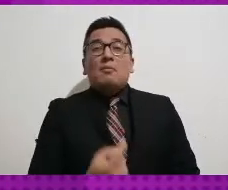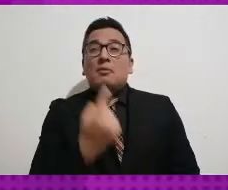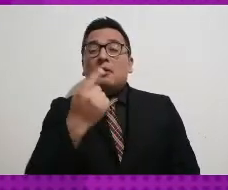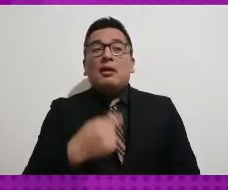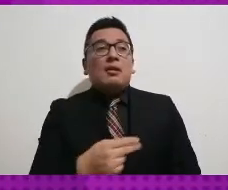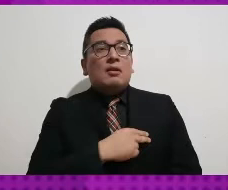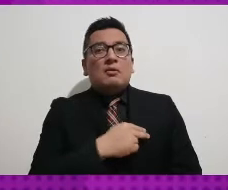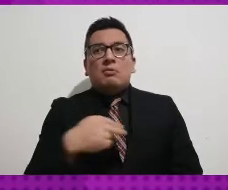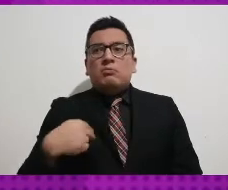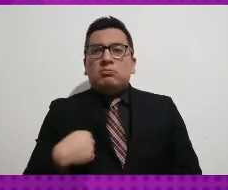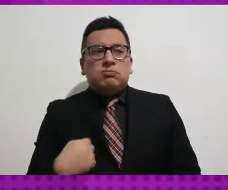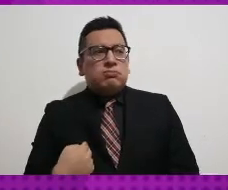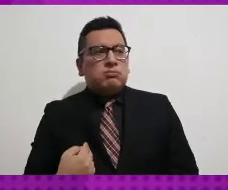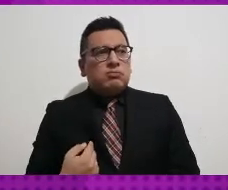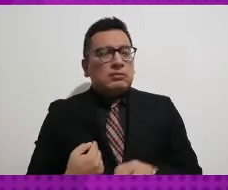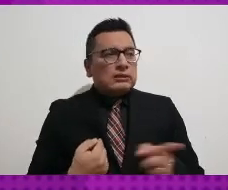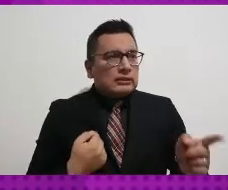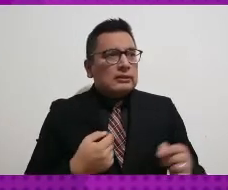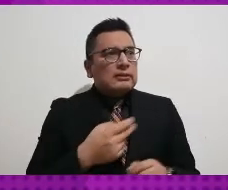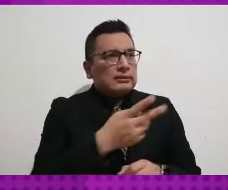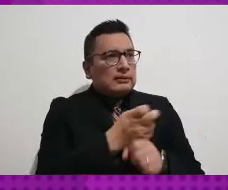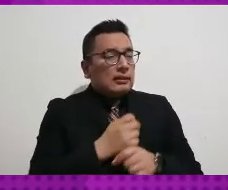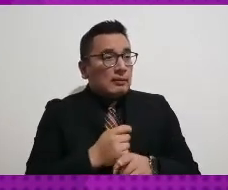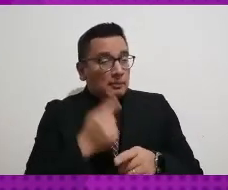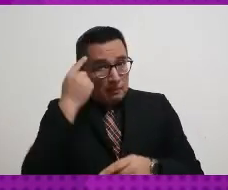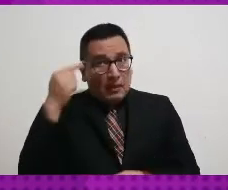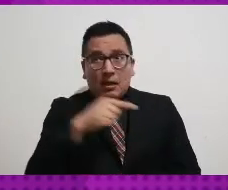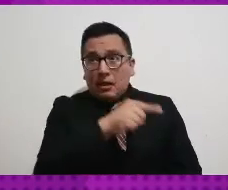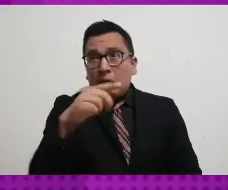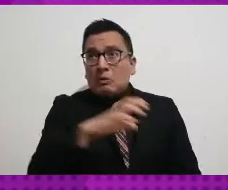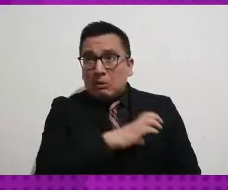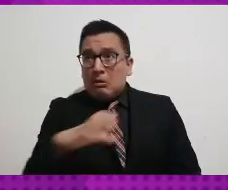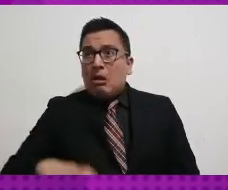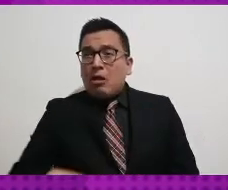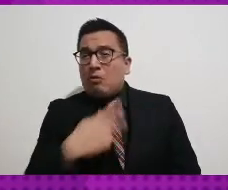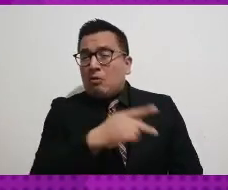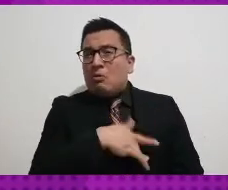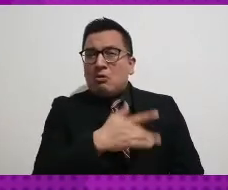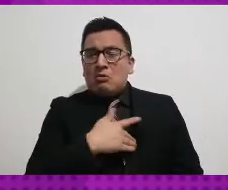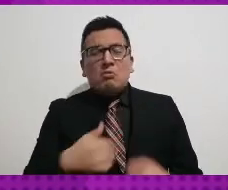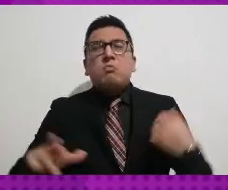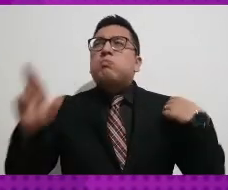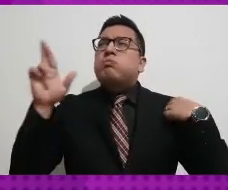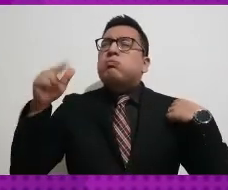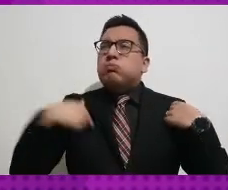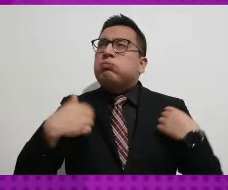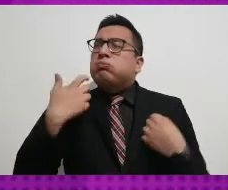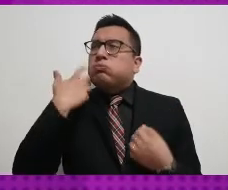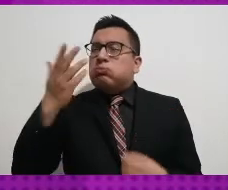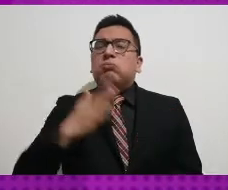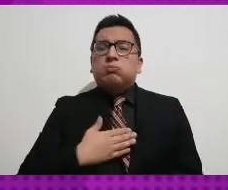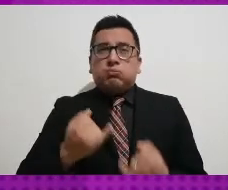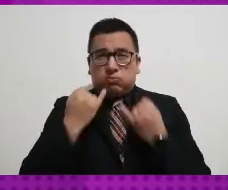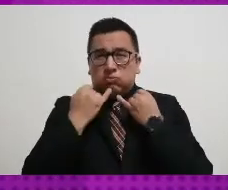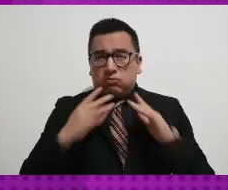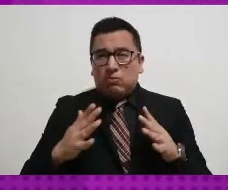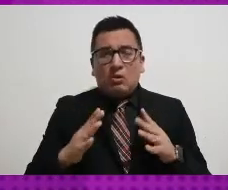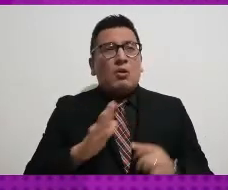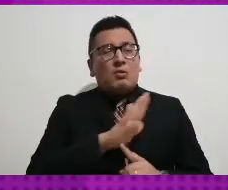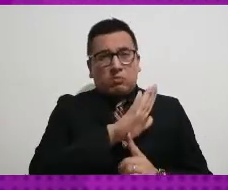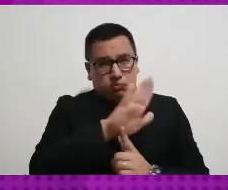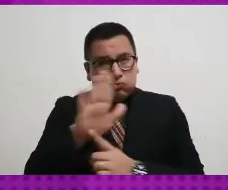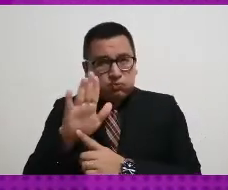que de manera voluntaria los candidatos deberían de publicar cierta información para que los conocieran. Tal